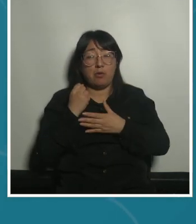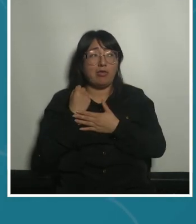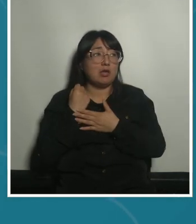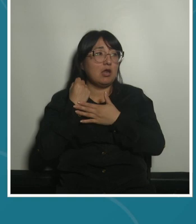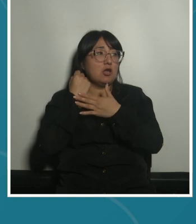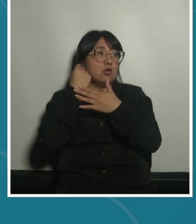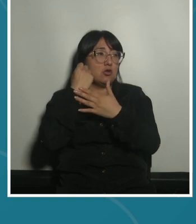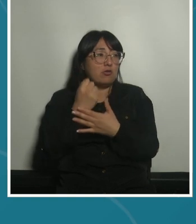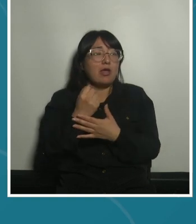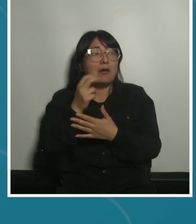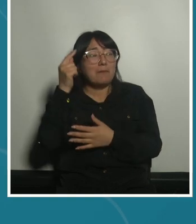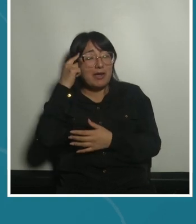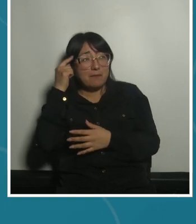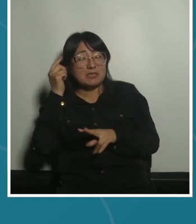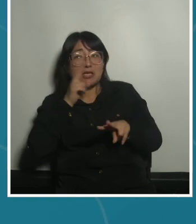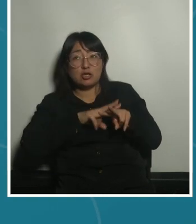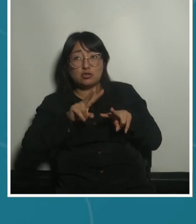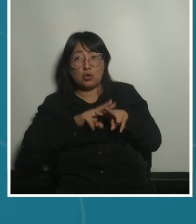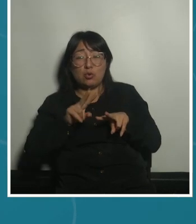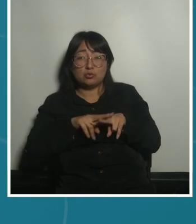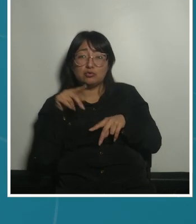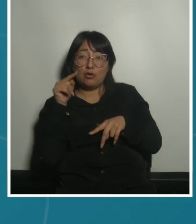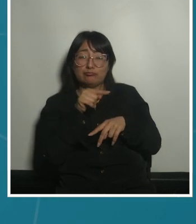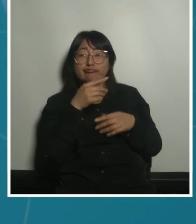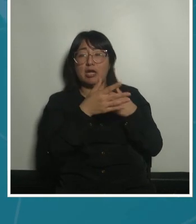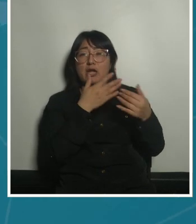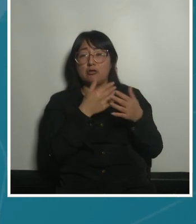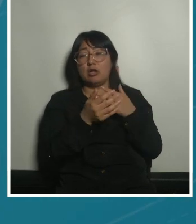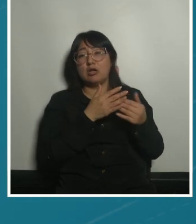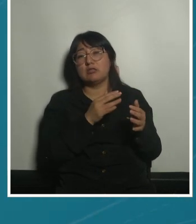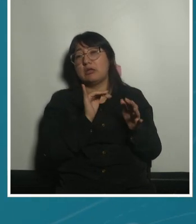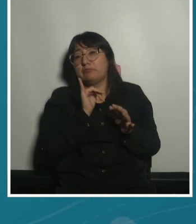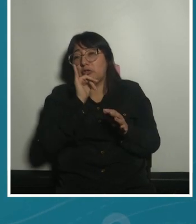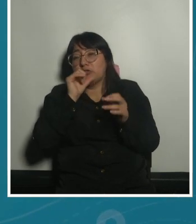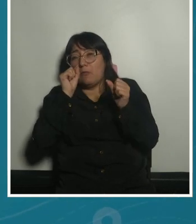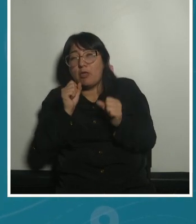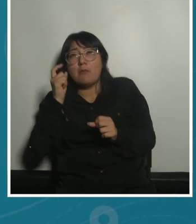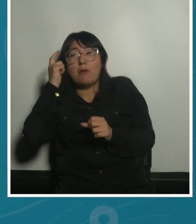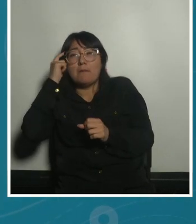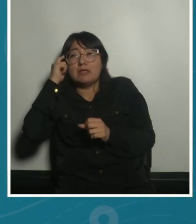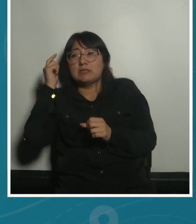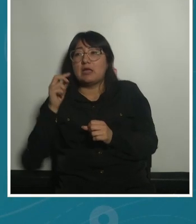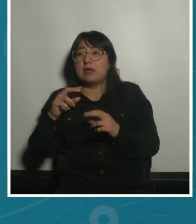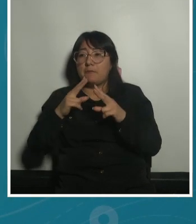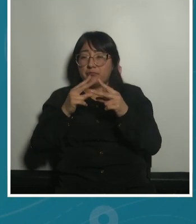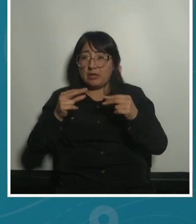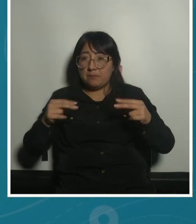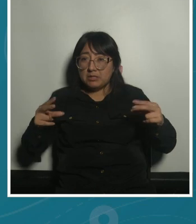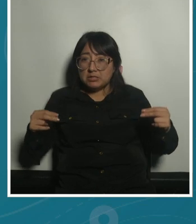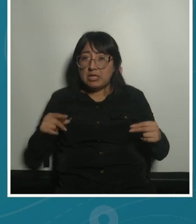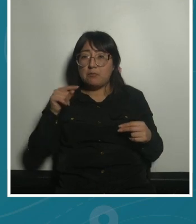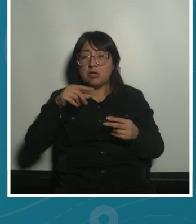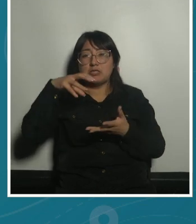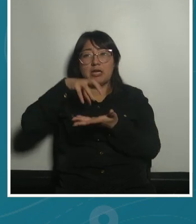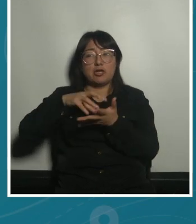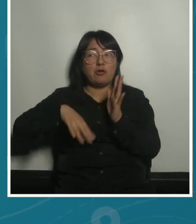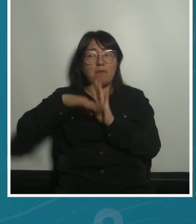quizás poner soluciones basadas en la naturaleza. Quizás Pichilemu, la zona de la región de O'Higgins, es una de las que más se